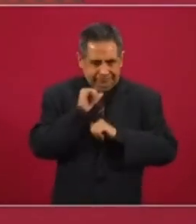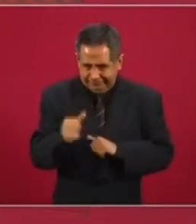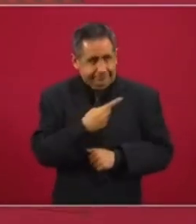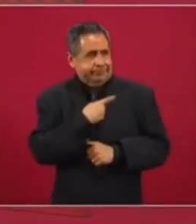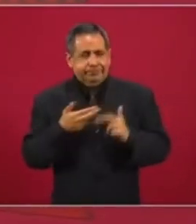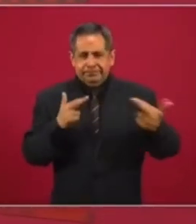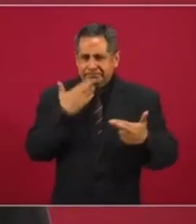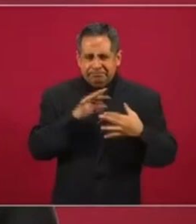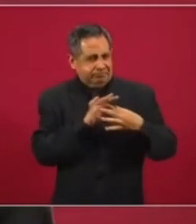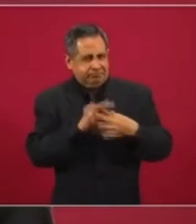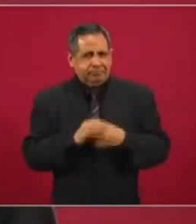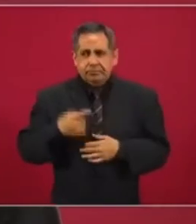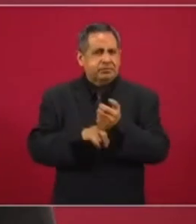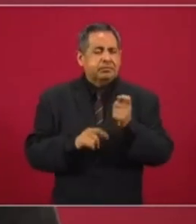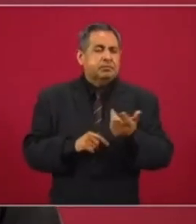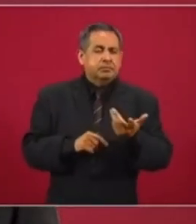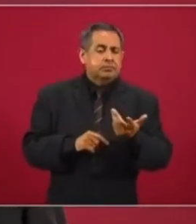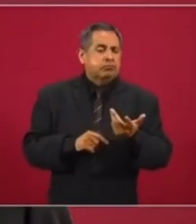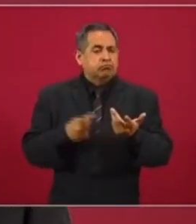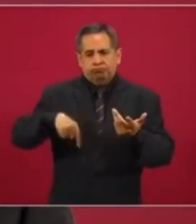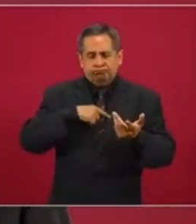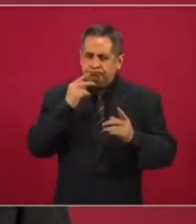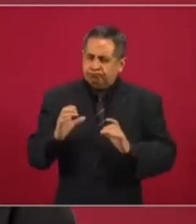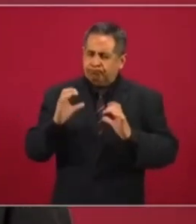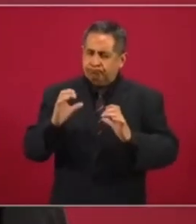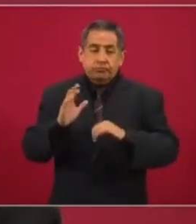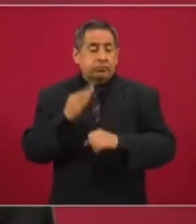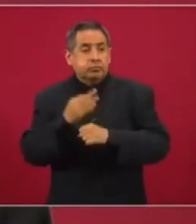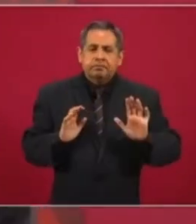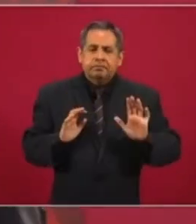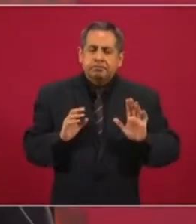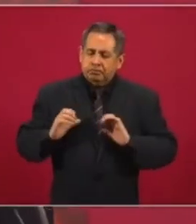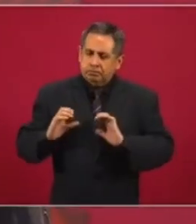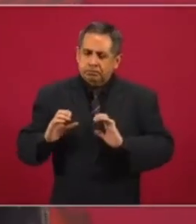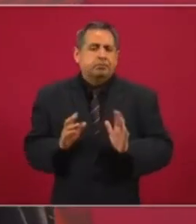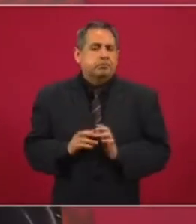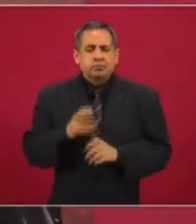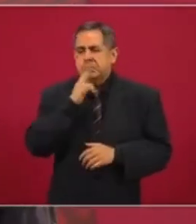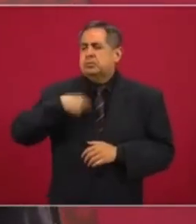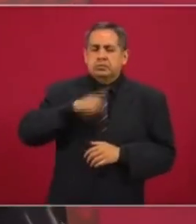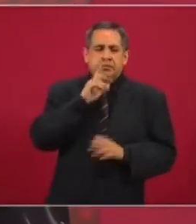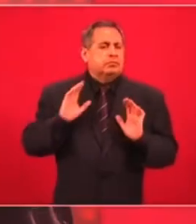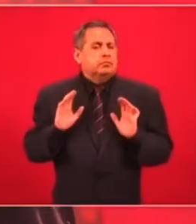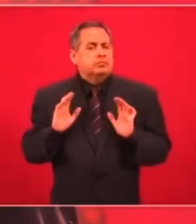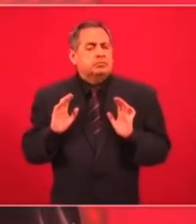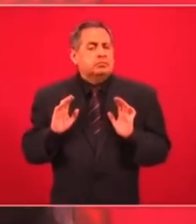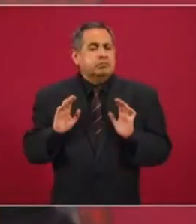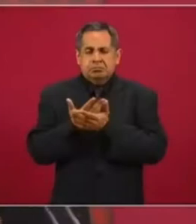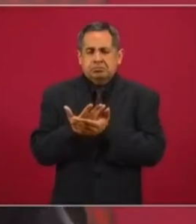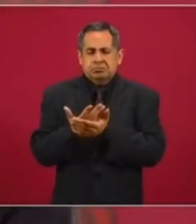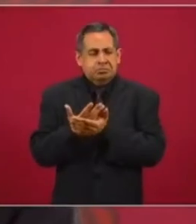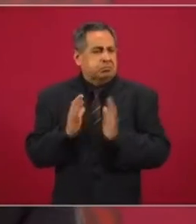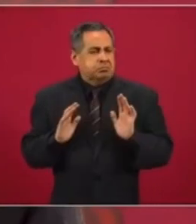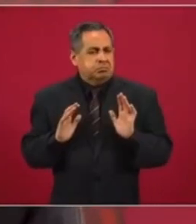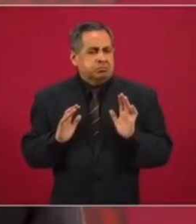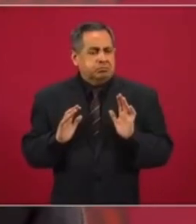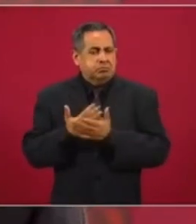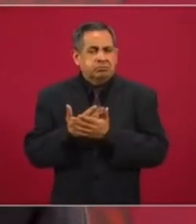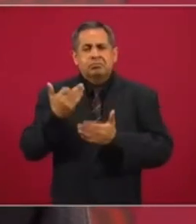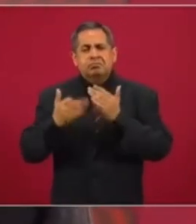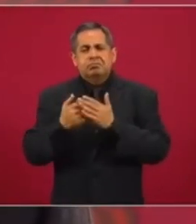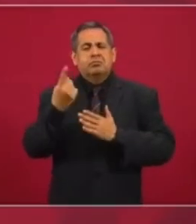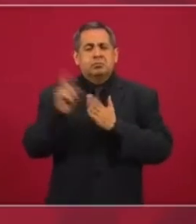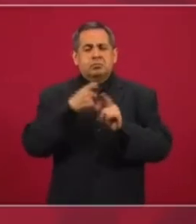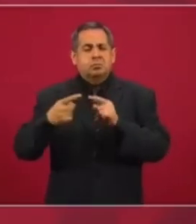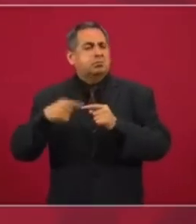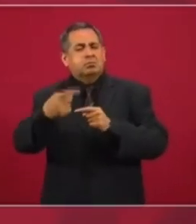relaciones, no hay nada que temer, tenemos que ser muy cuidadosos porque hay elecciones en Estados Unidos. Es mejor esperar. Falta un mes y